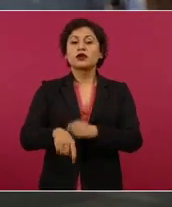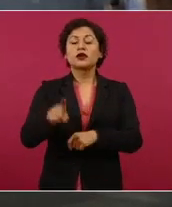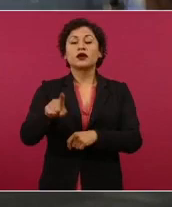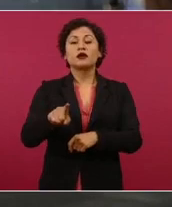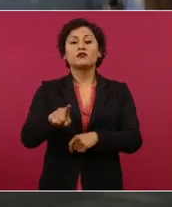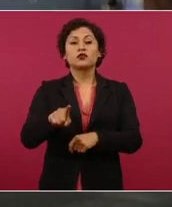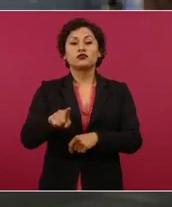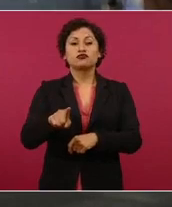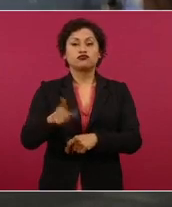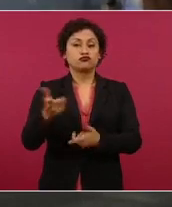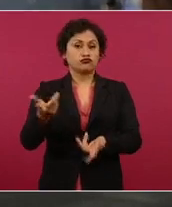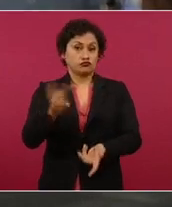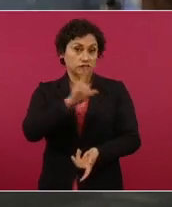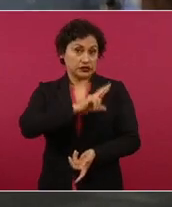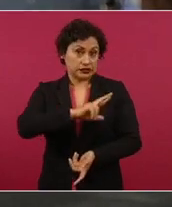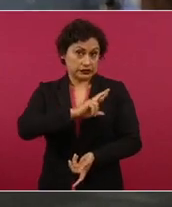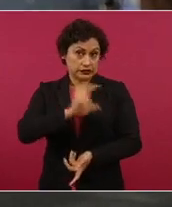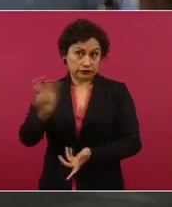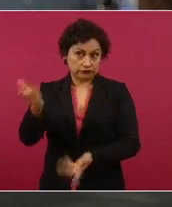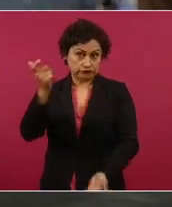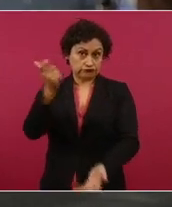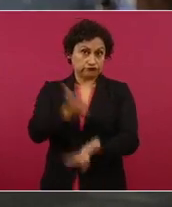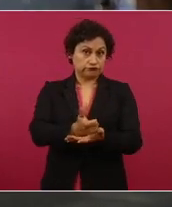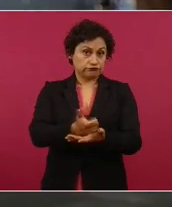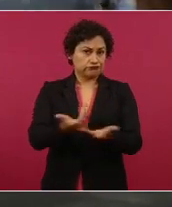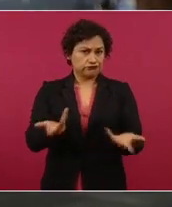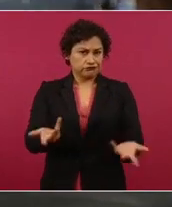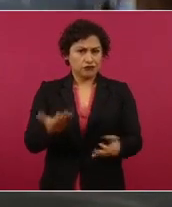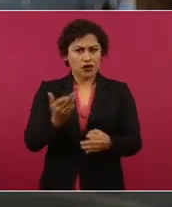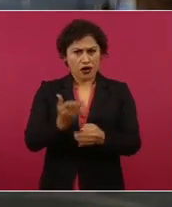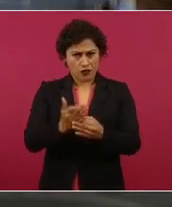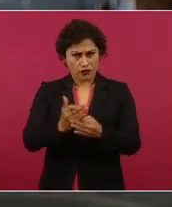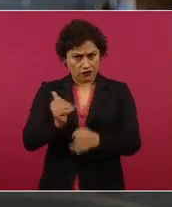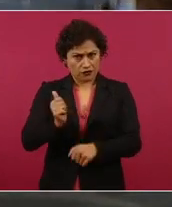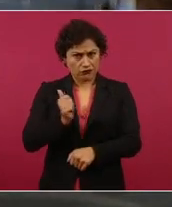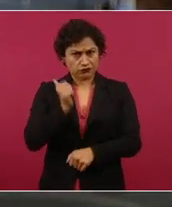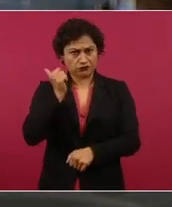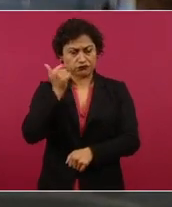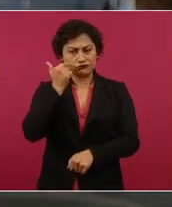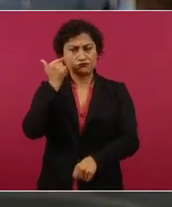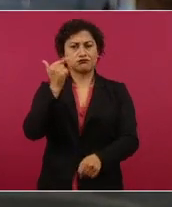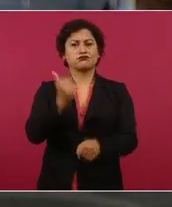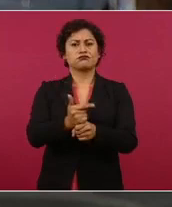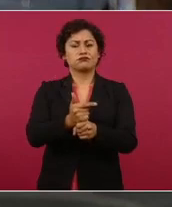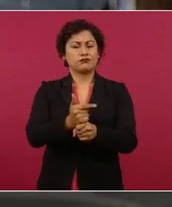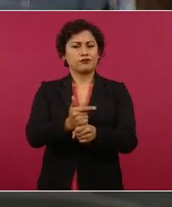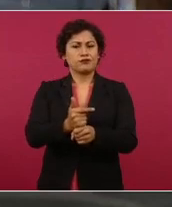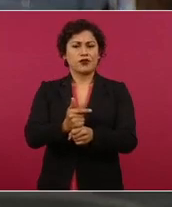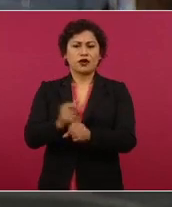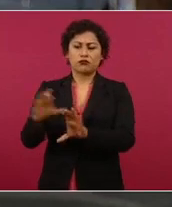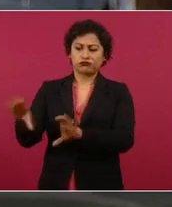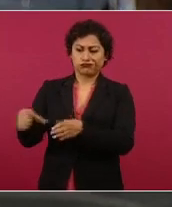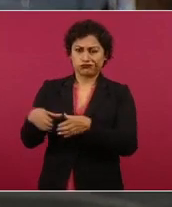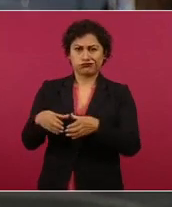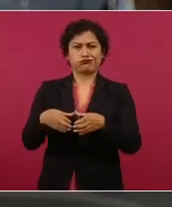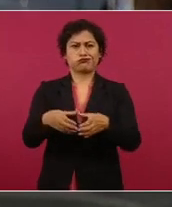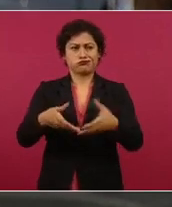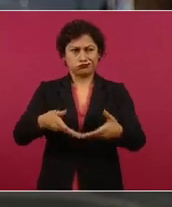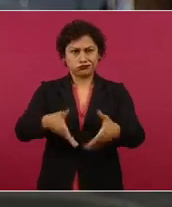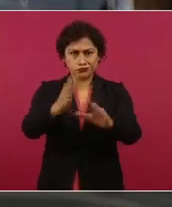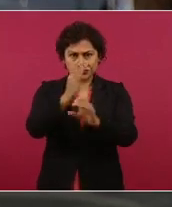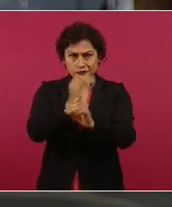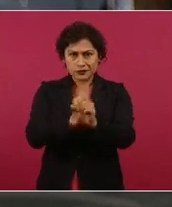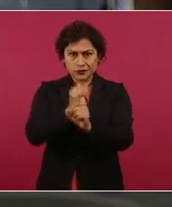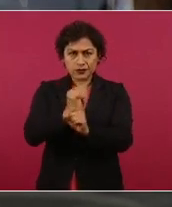de cobro de derechos. Pues esto no tiene la oportunidad para establecer un mecanismo que investigue con seriedad, respetando la